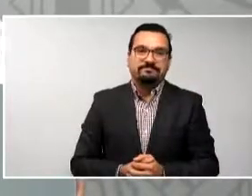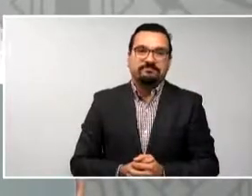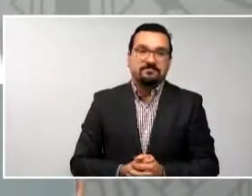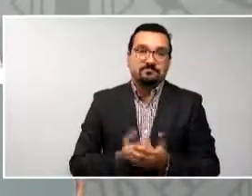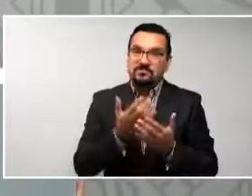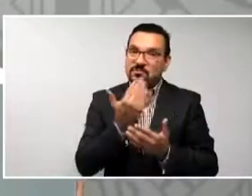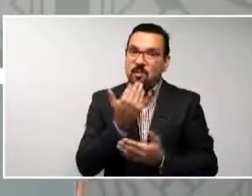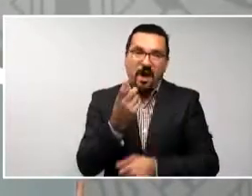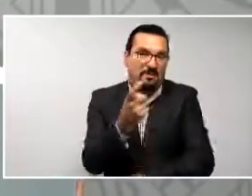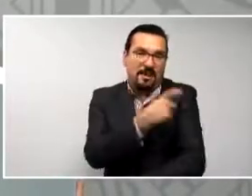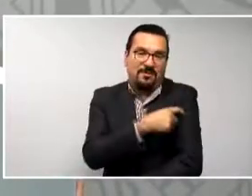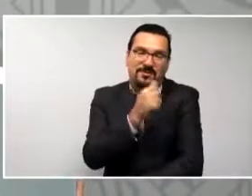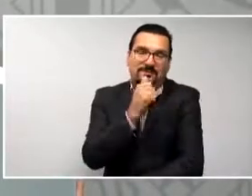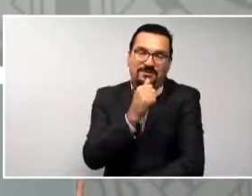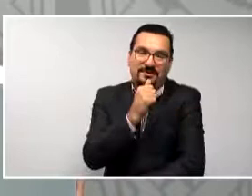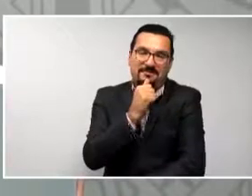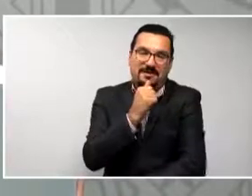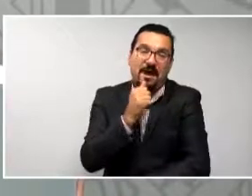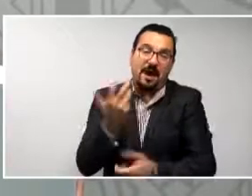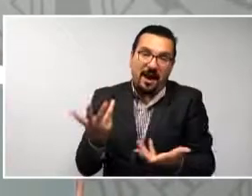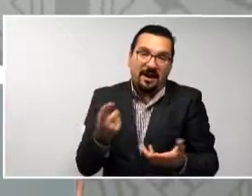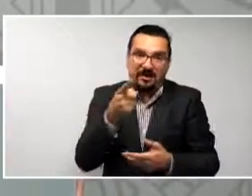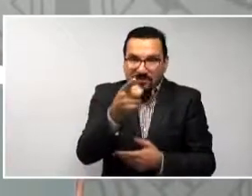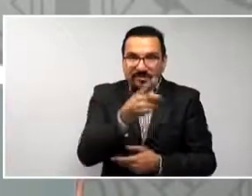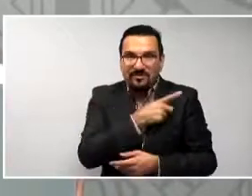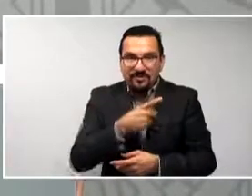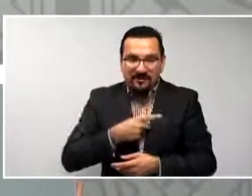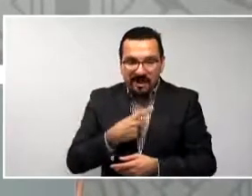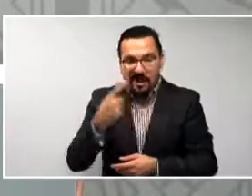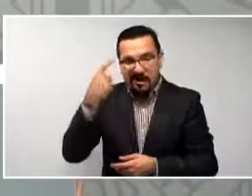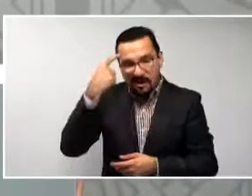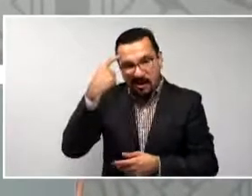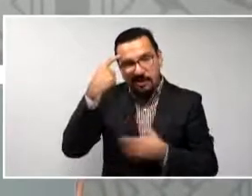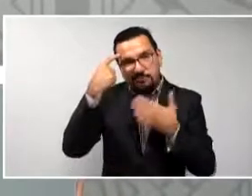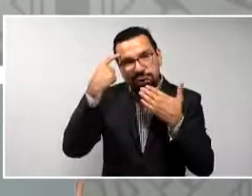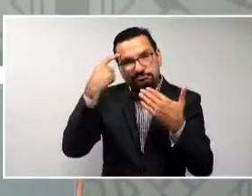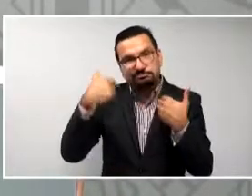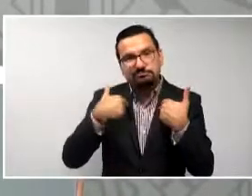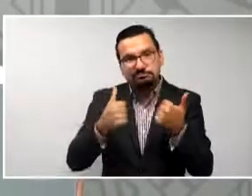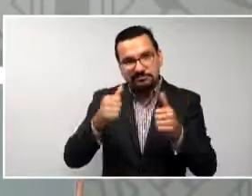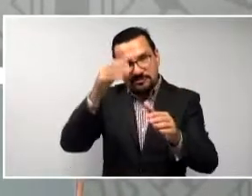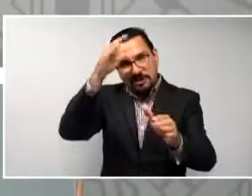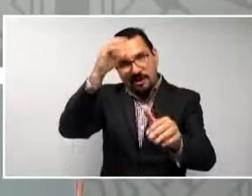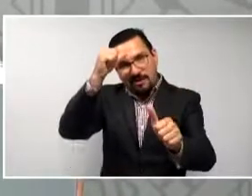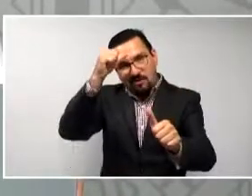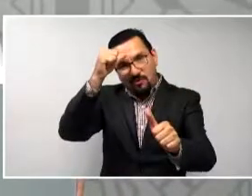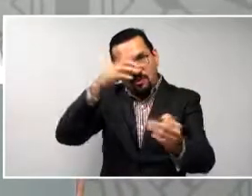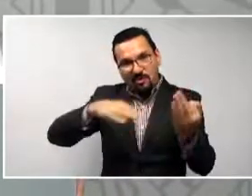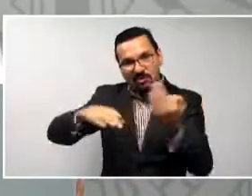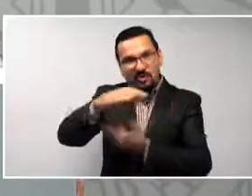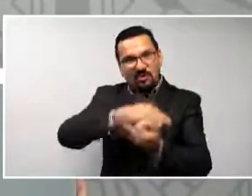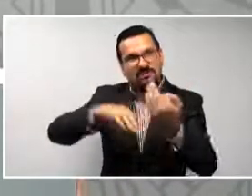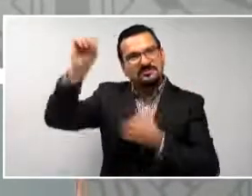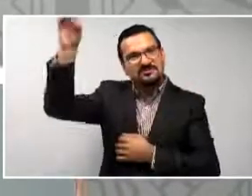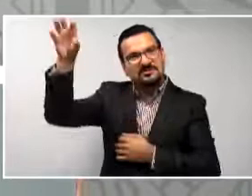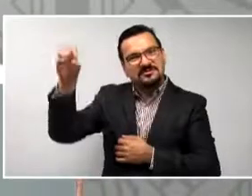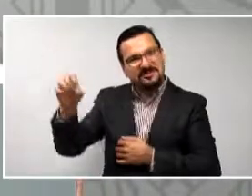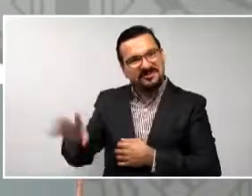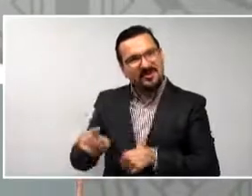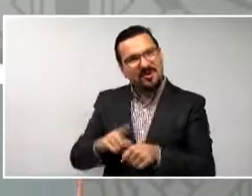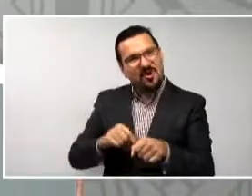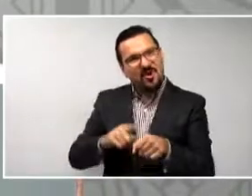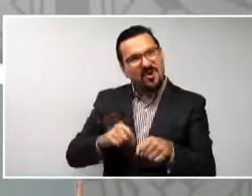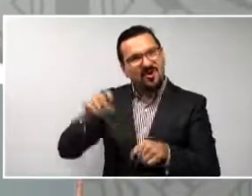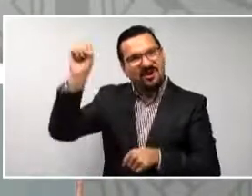no haya vacuna asume y ya quedamos que estamos en semáforo rojo